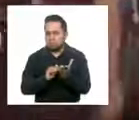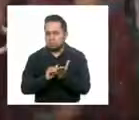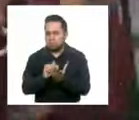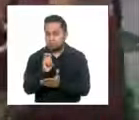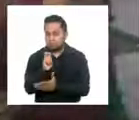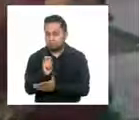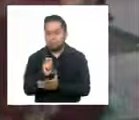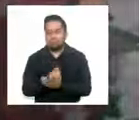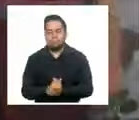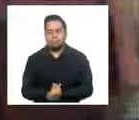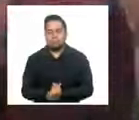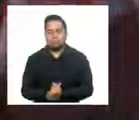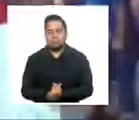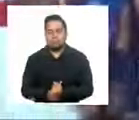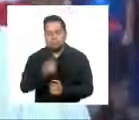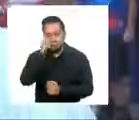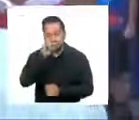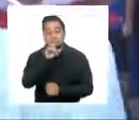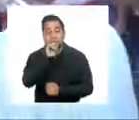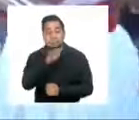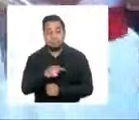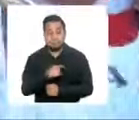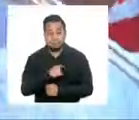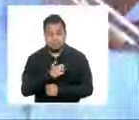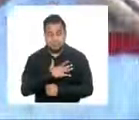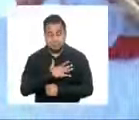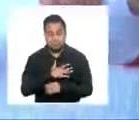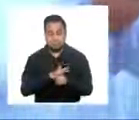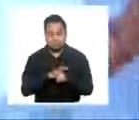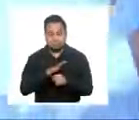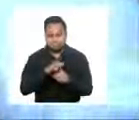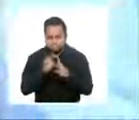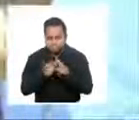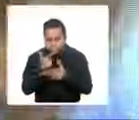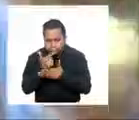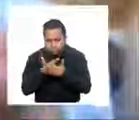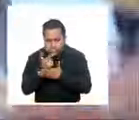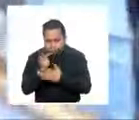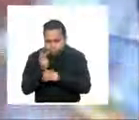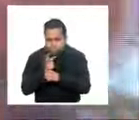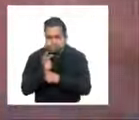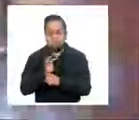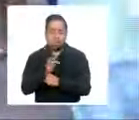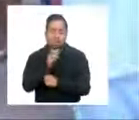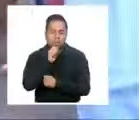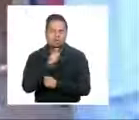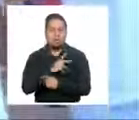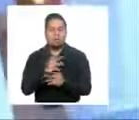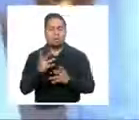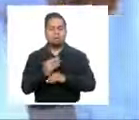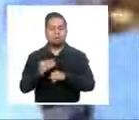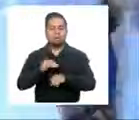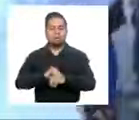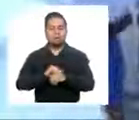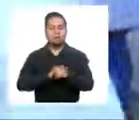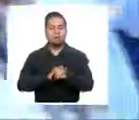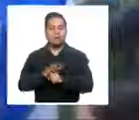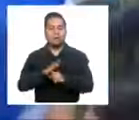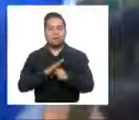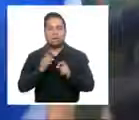de pesos. Para también nosotros tener esta estadística, vamos a desarrollar